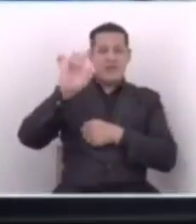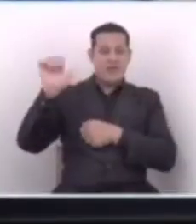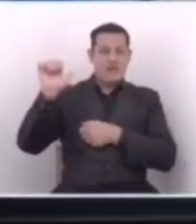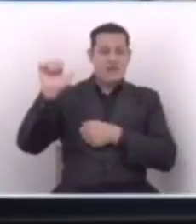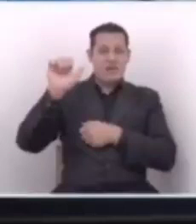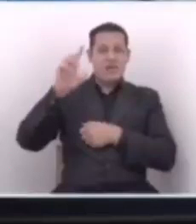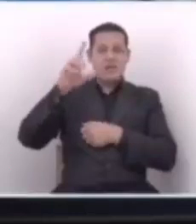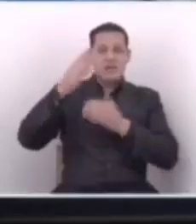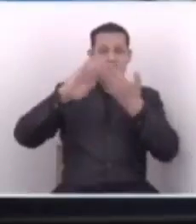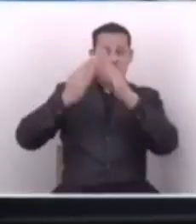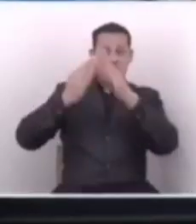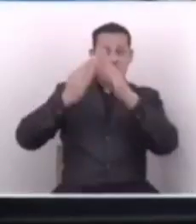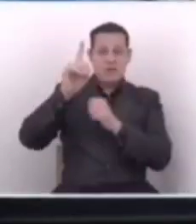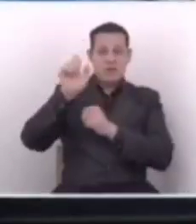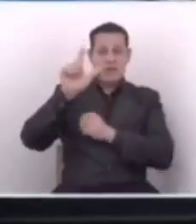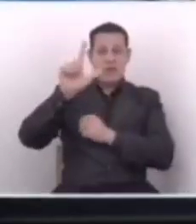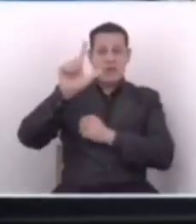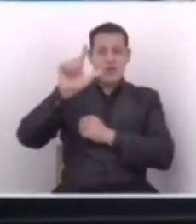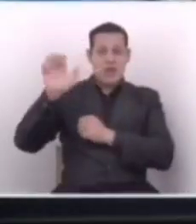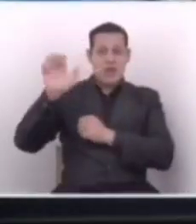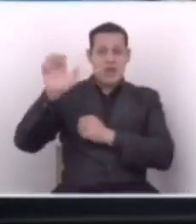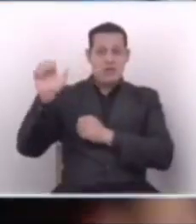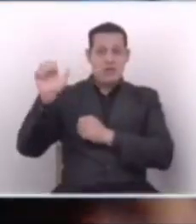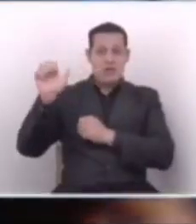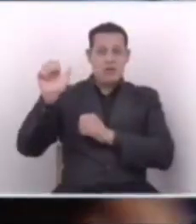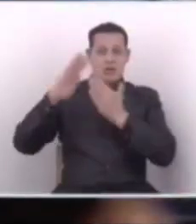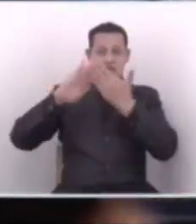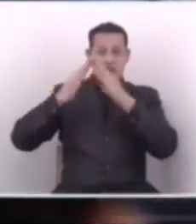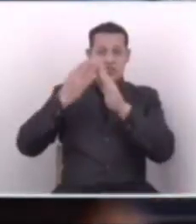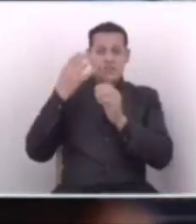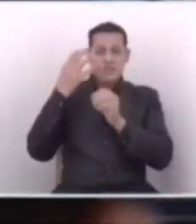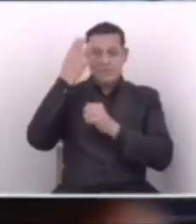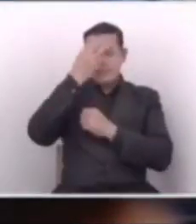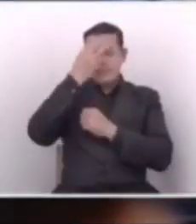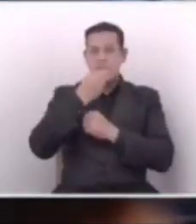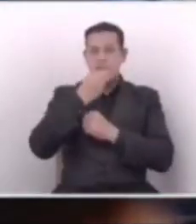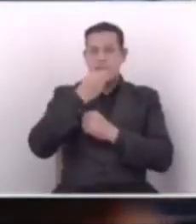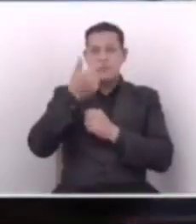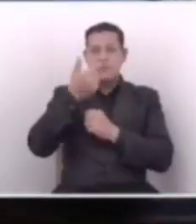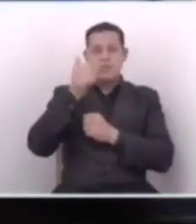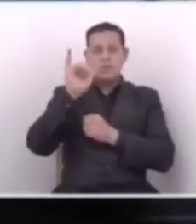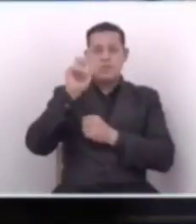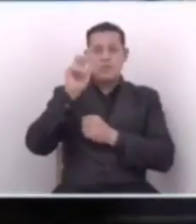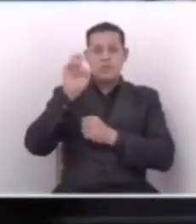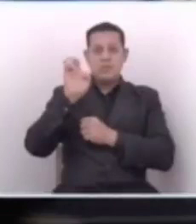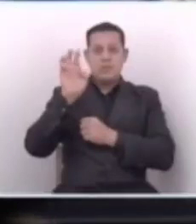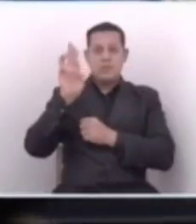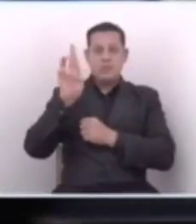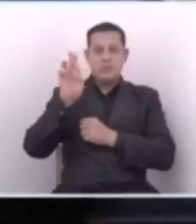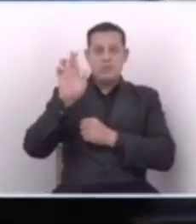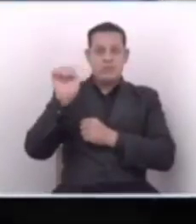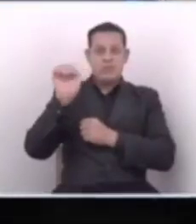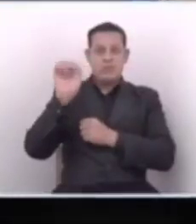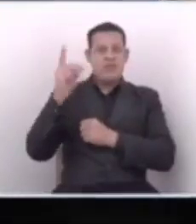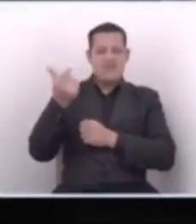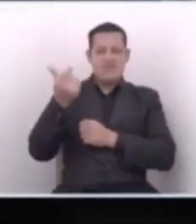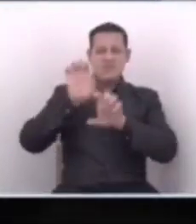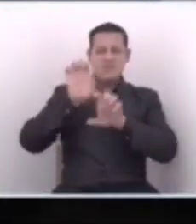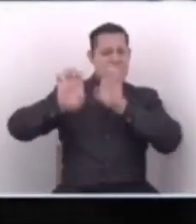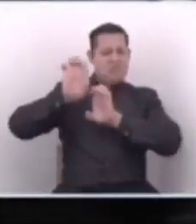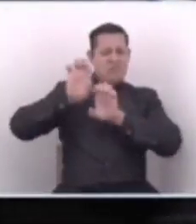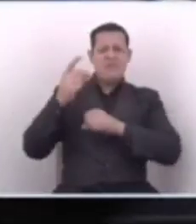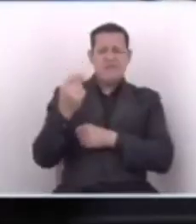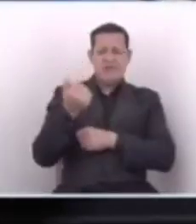pasa en la comunidad La Dalia, en una ciudad tan linda como Ginebra. Es bien fácil evaluar.